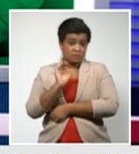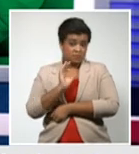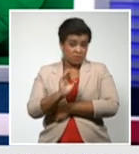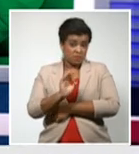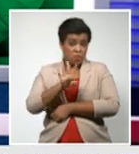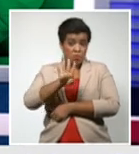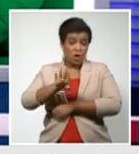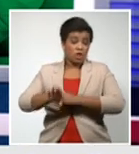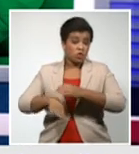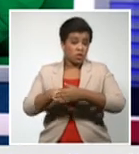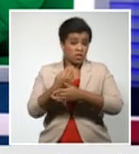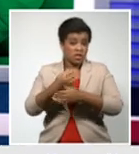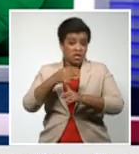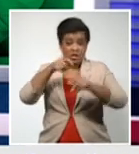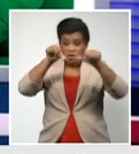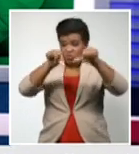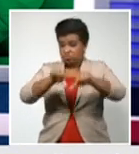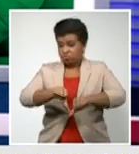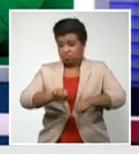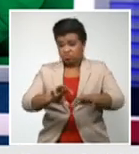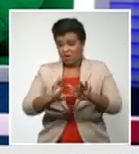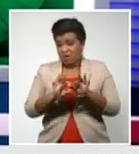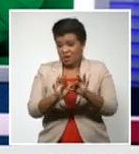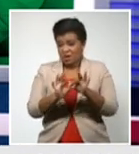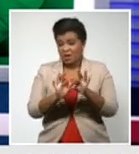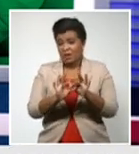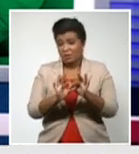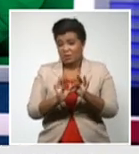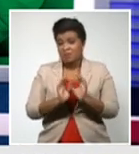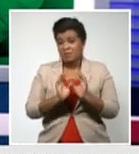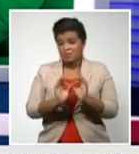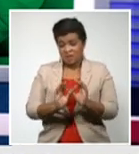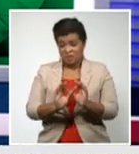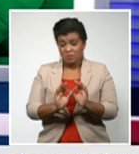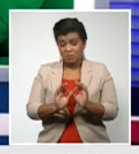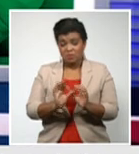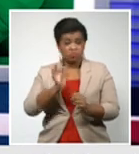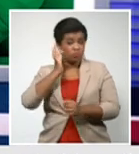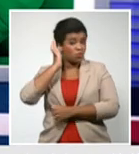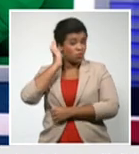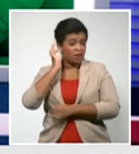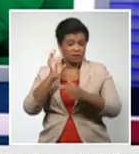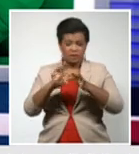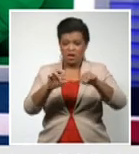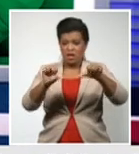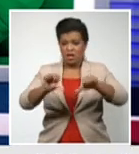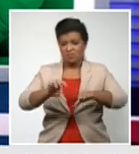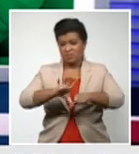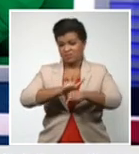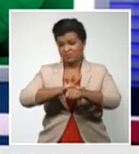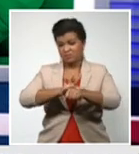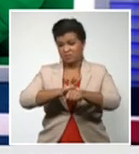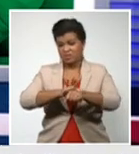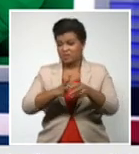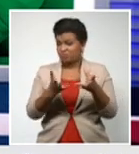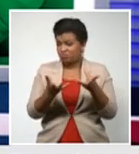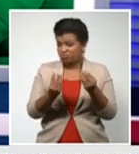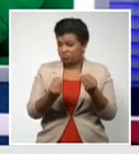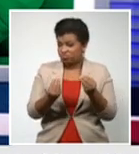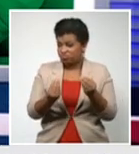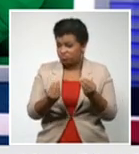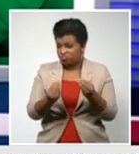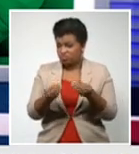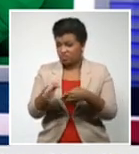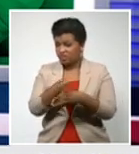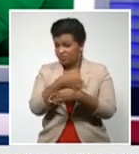días en terapia intensiva, teniendo en cuenta la severidad del cuadro con que se identificó